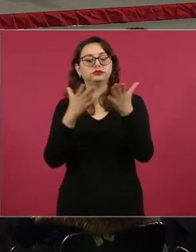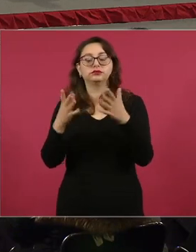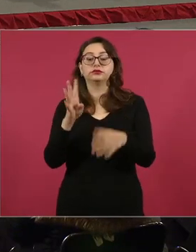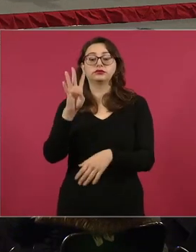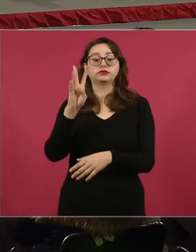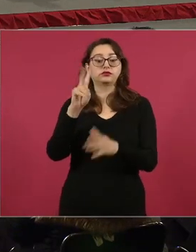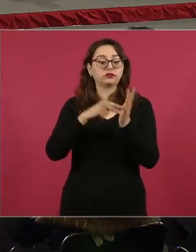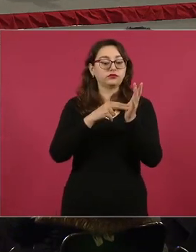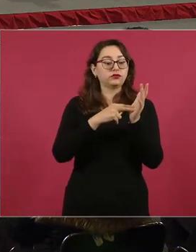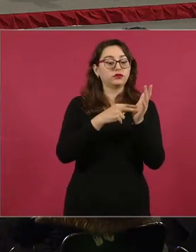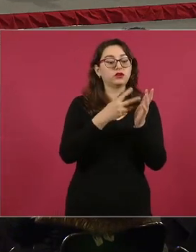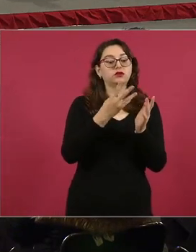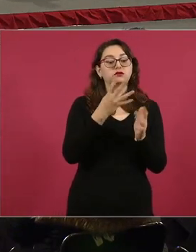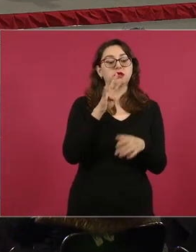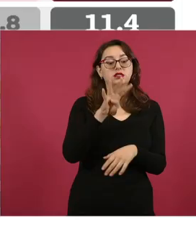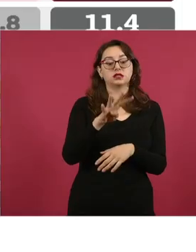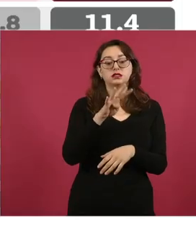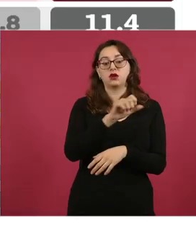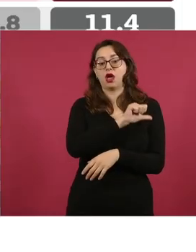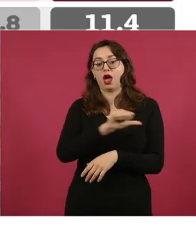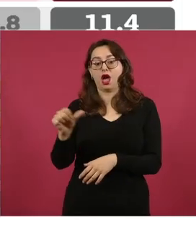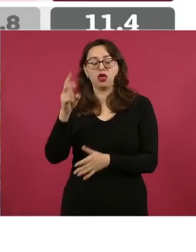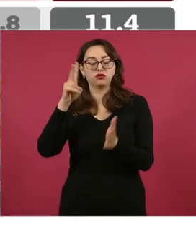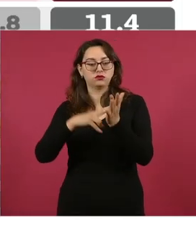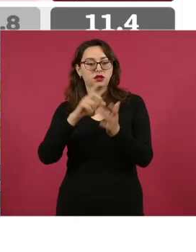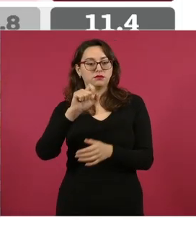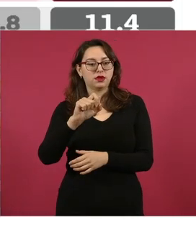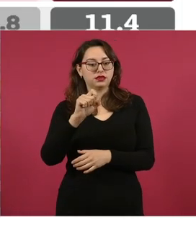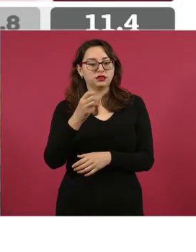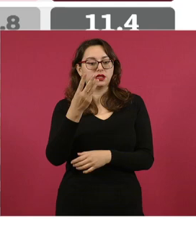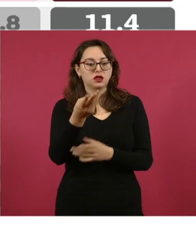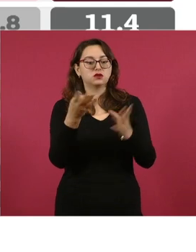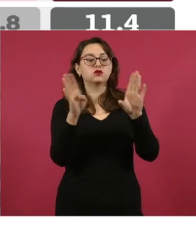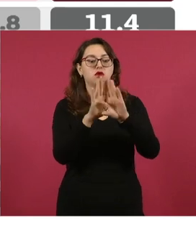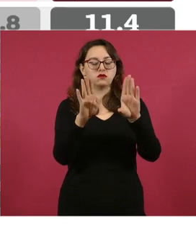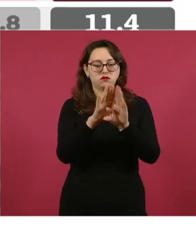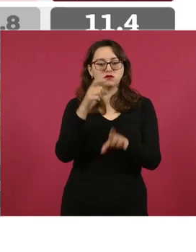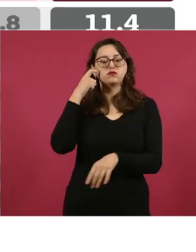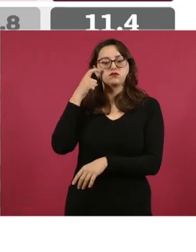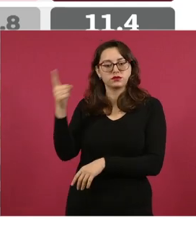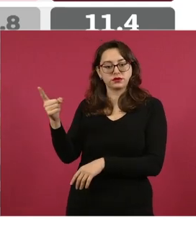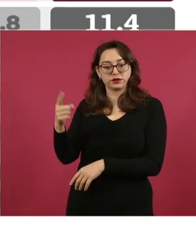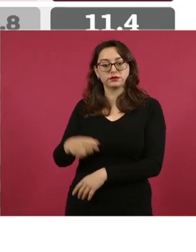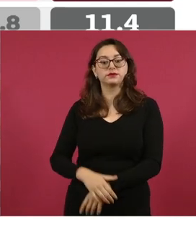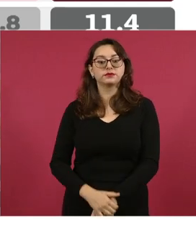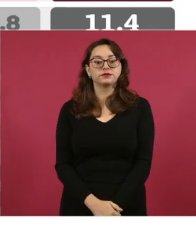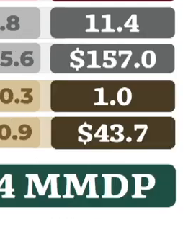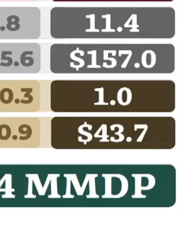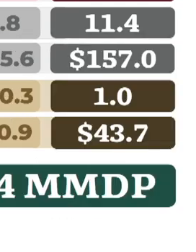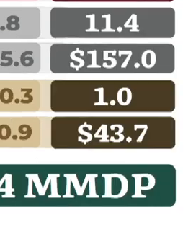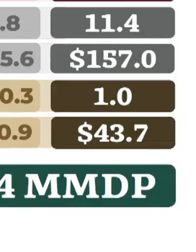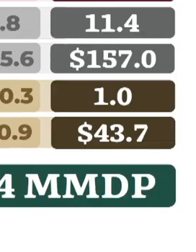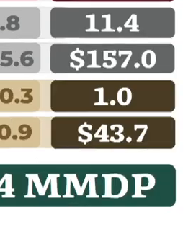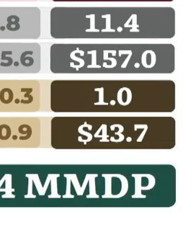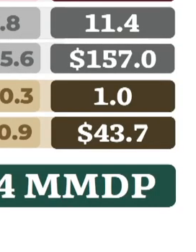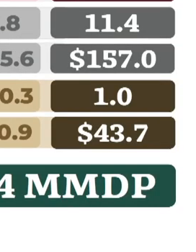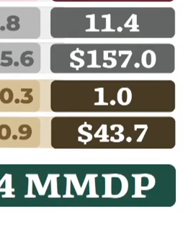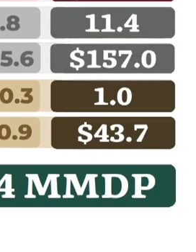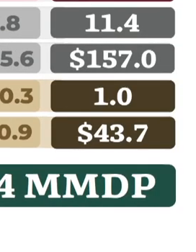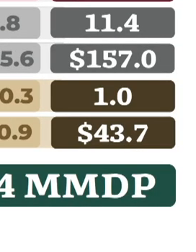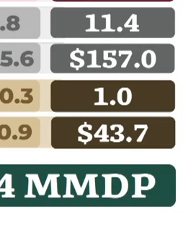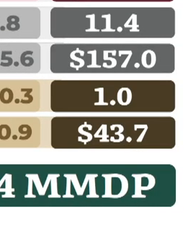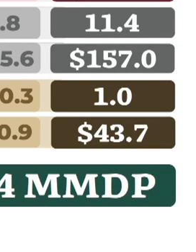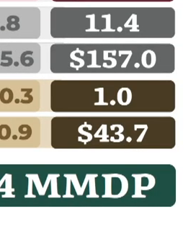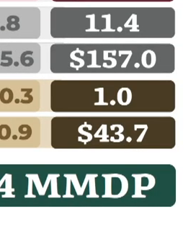año 2023, la Coordinación Nacional de Becas para el Bienestar Benito Juárez ha atendido